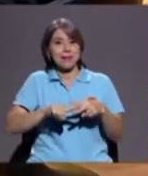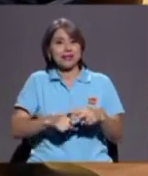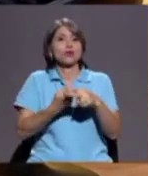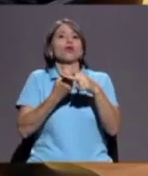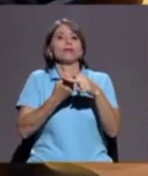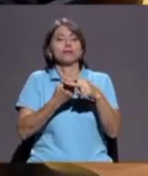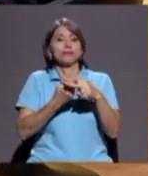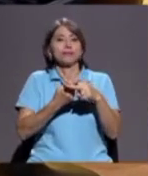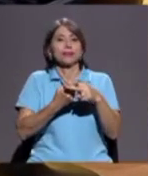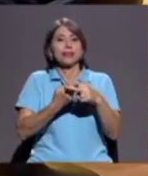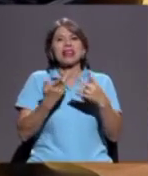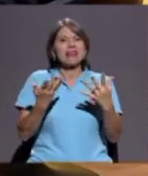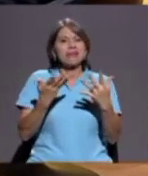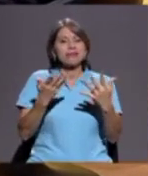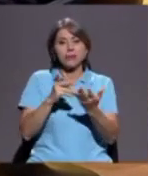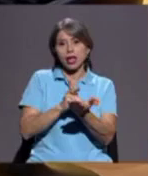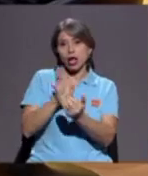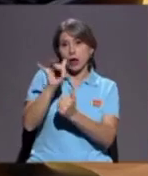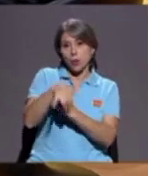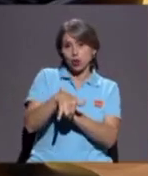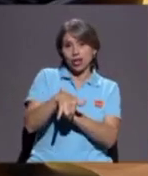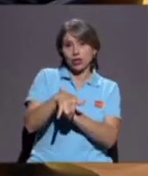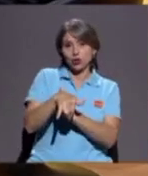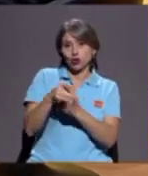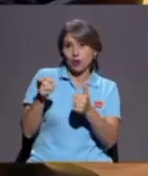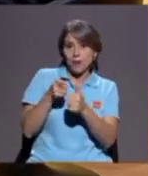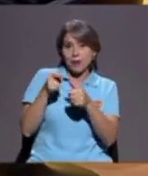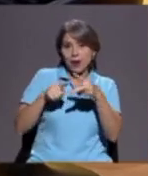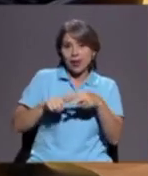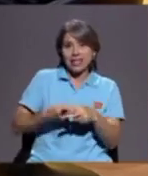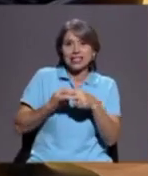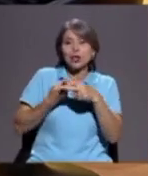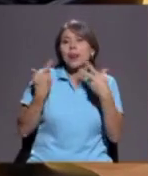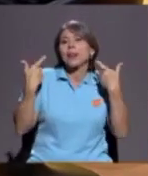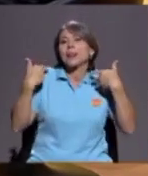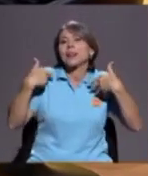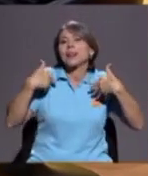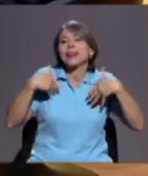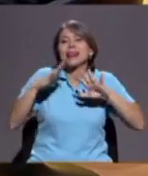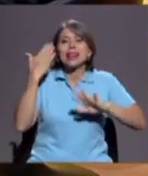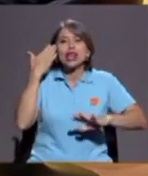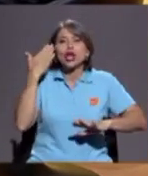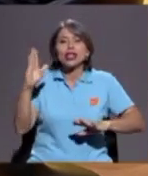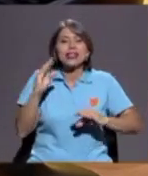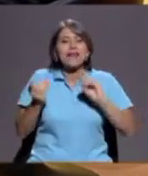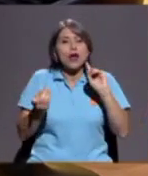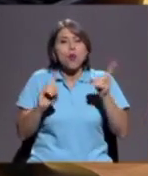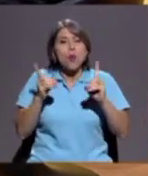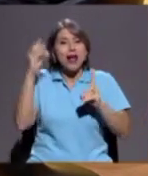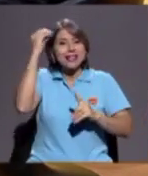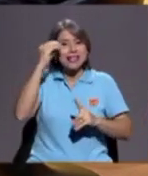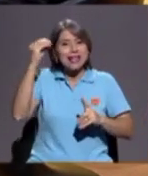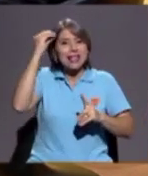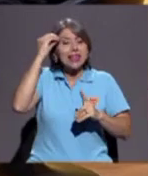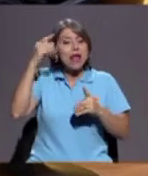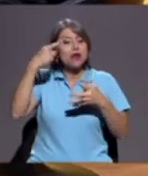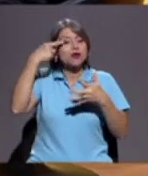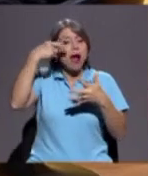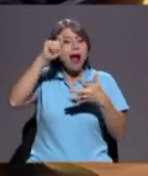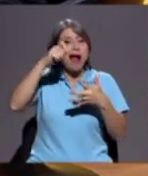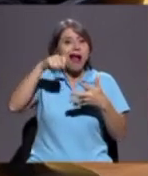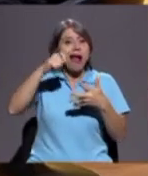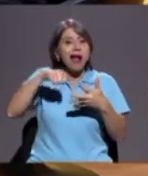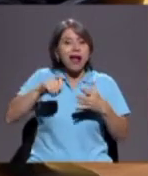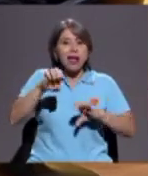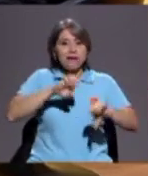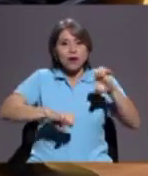era que los proyectos al inicio ni siquiera se sabía con qué criterios se iban a evaluar. Es decir, se decía vamos